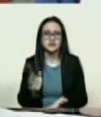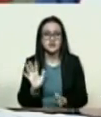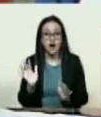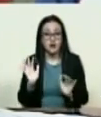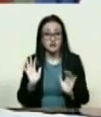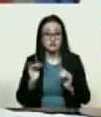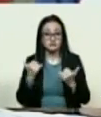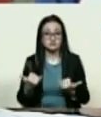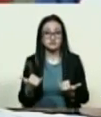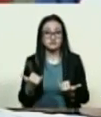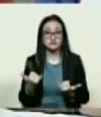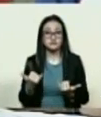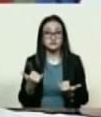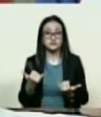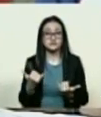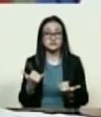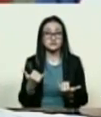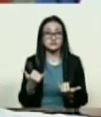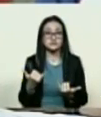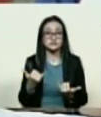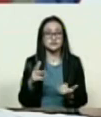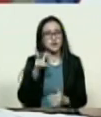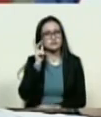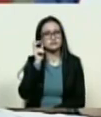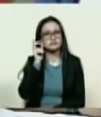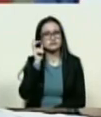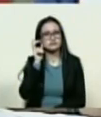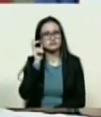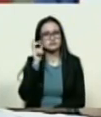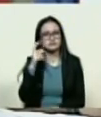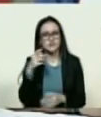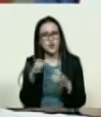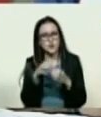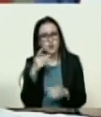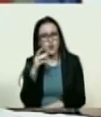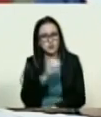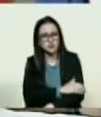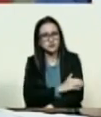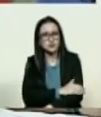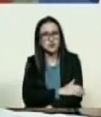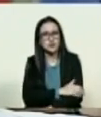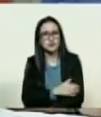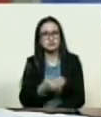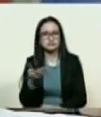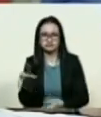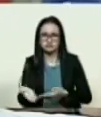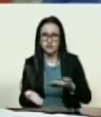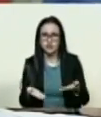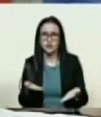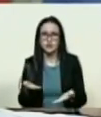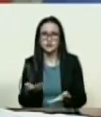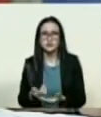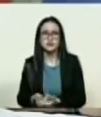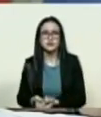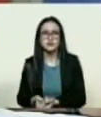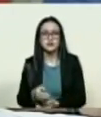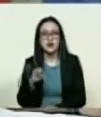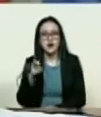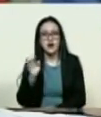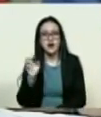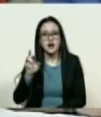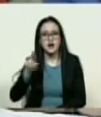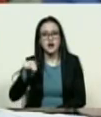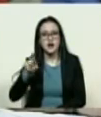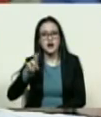lanzaron. Escuché a Claudio Fermín. Escuché a Henry Falcón,